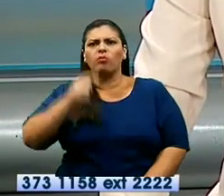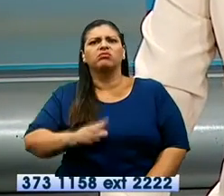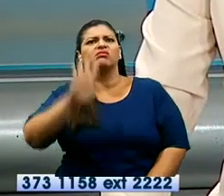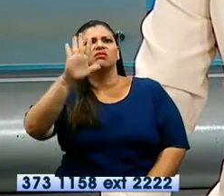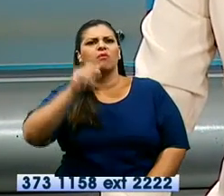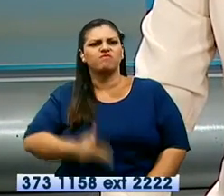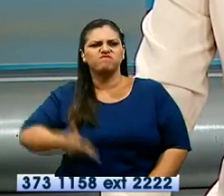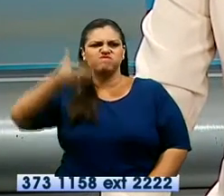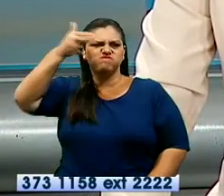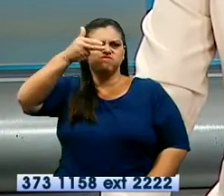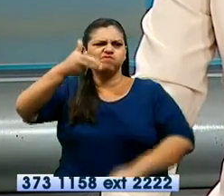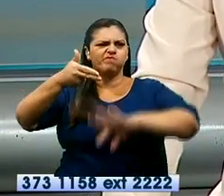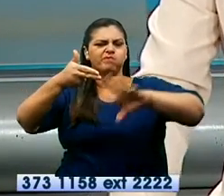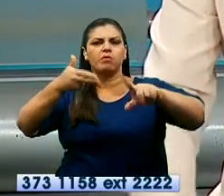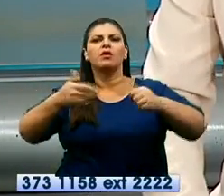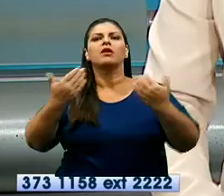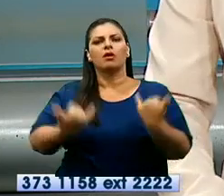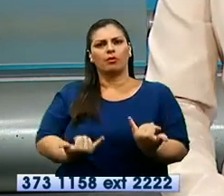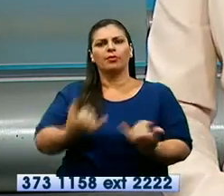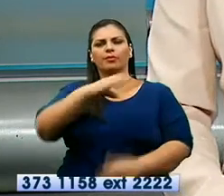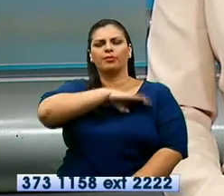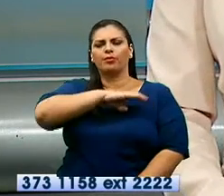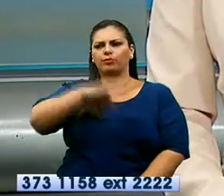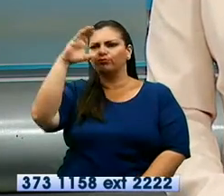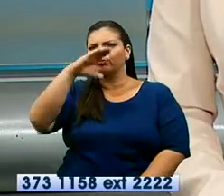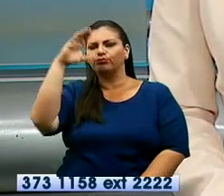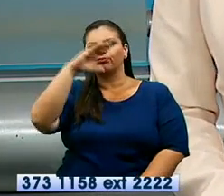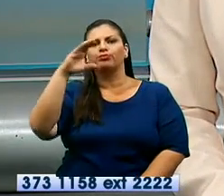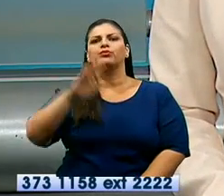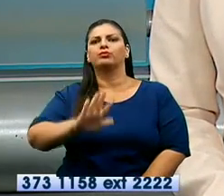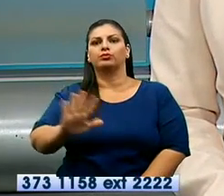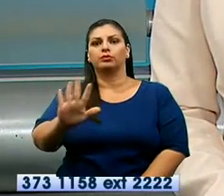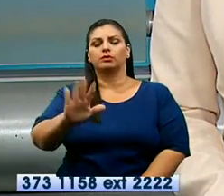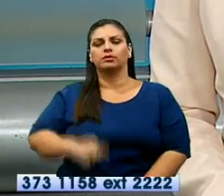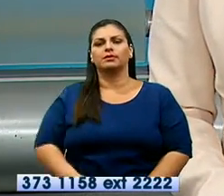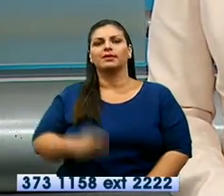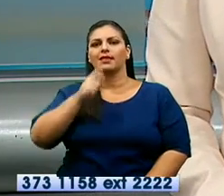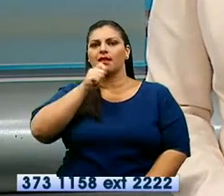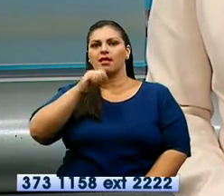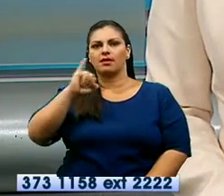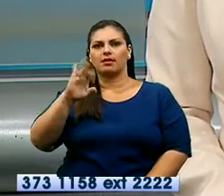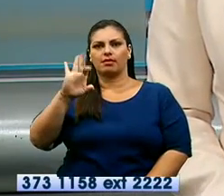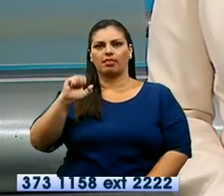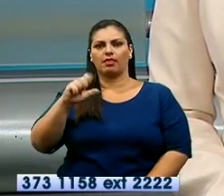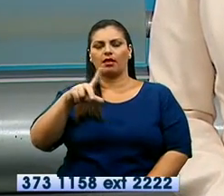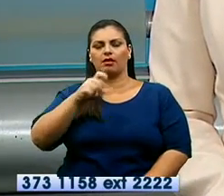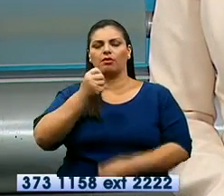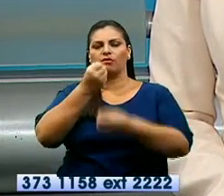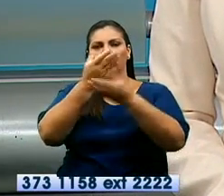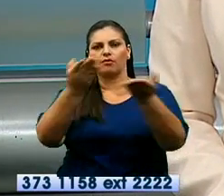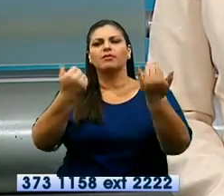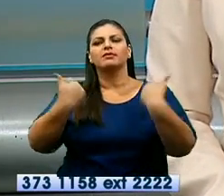pista de los antisociales. Ítalo Ruiz nos cuenta que el hecho ya fue denunciado en la fiscalía. Veamos.